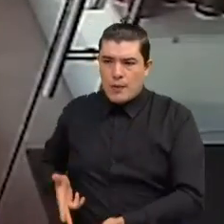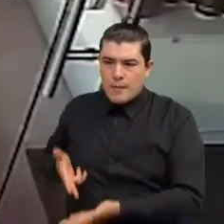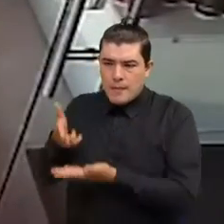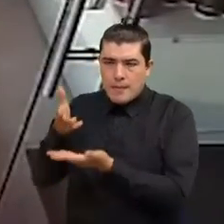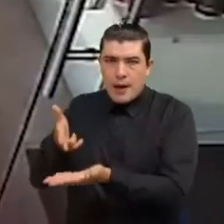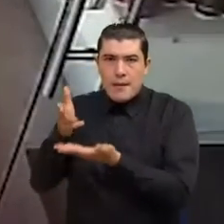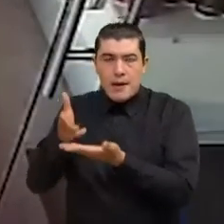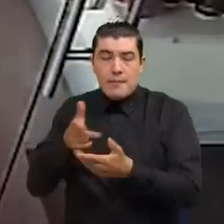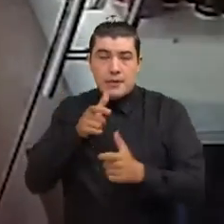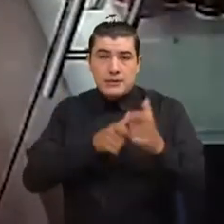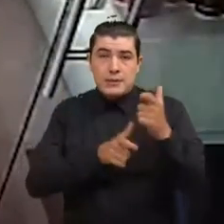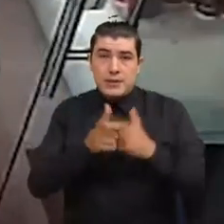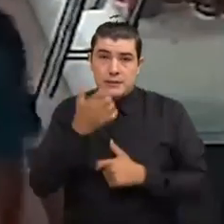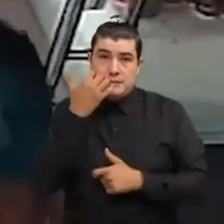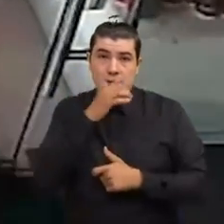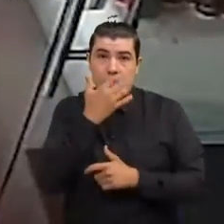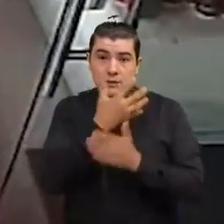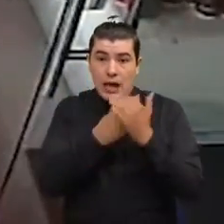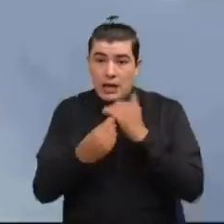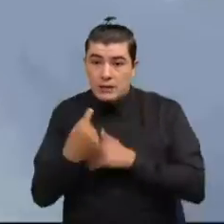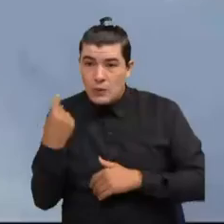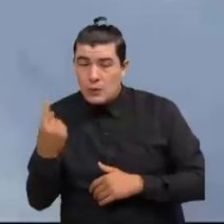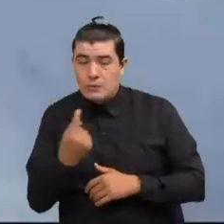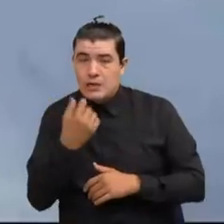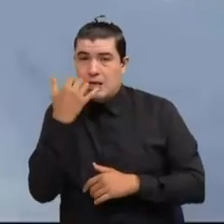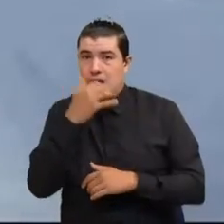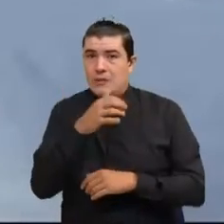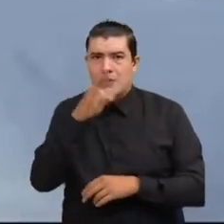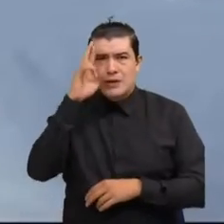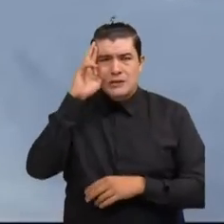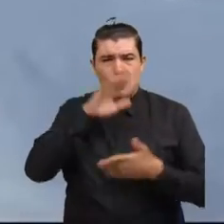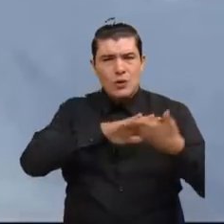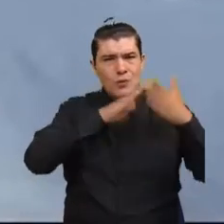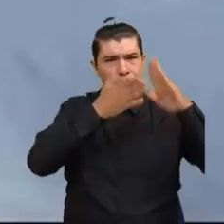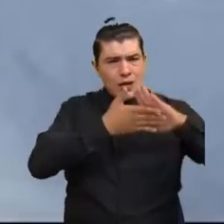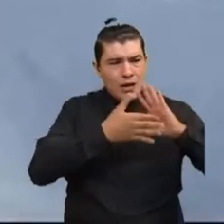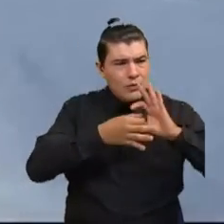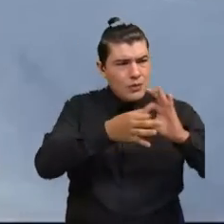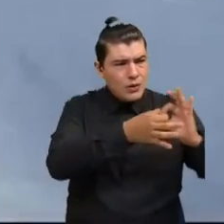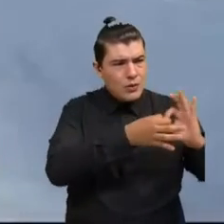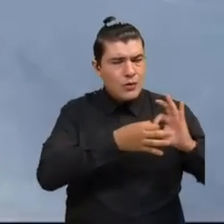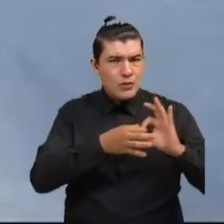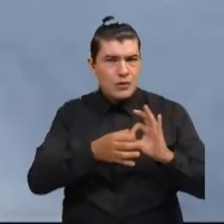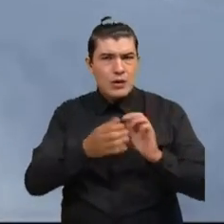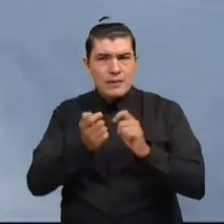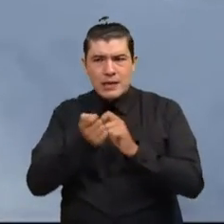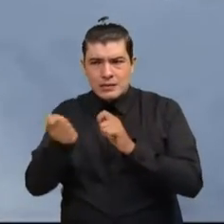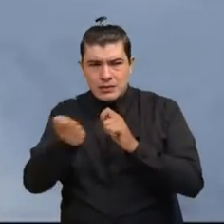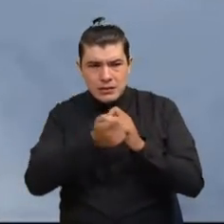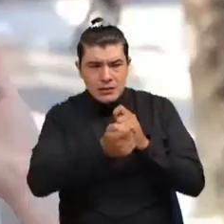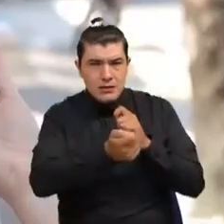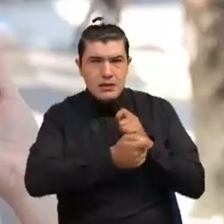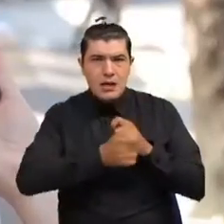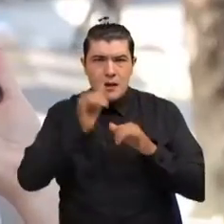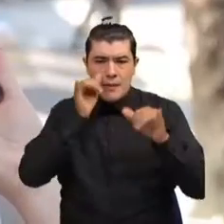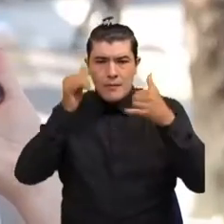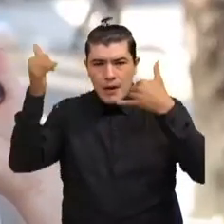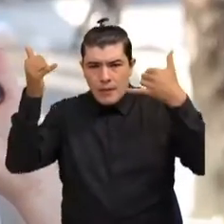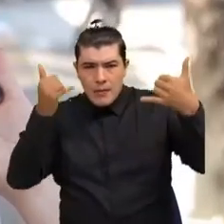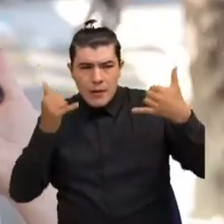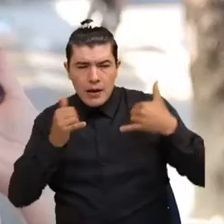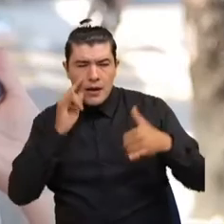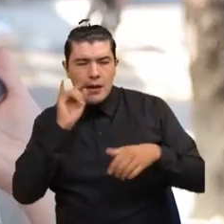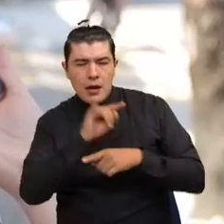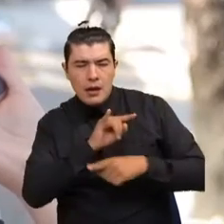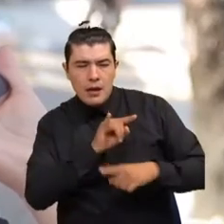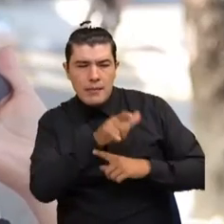le da es miedo salir solo. Y como comunidad, unirnos con los vecinos, con las cámaras, con si ven a alguien sospechoso. Porque es que